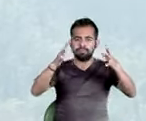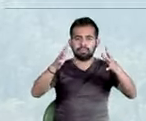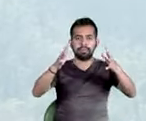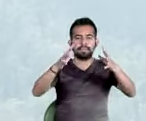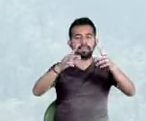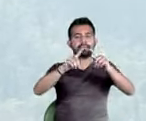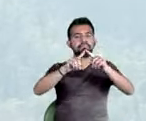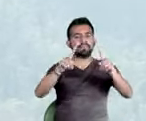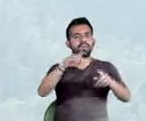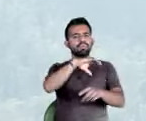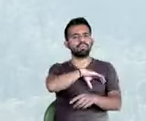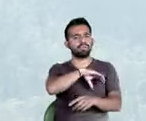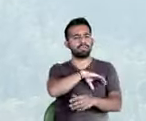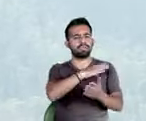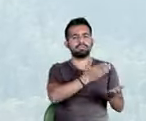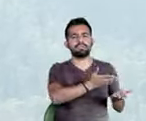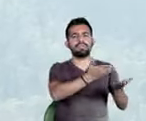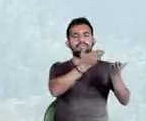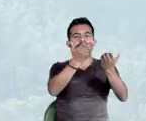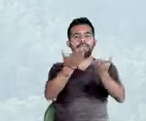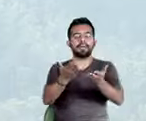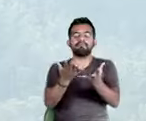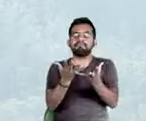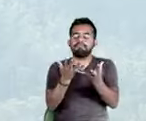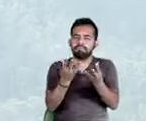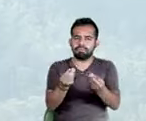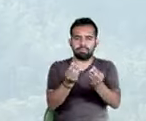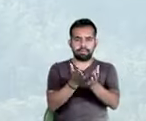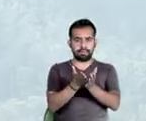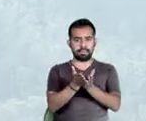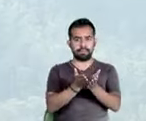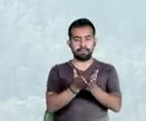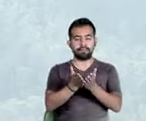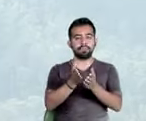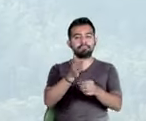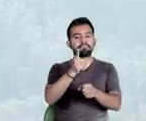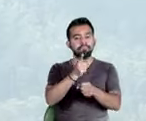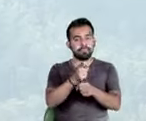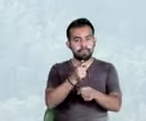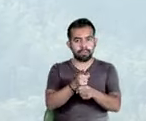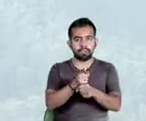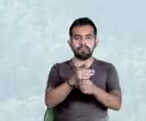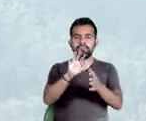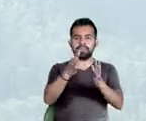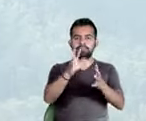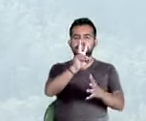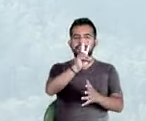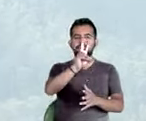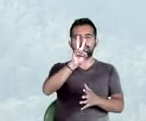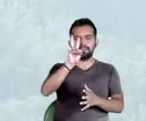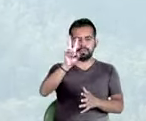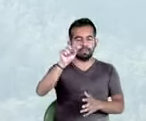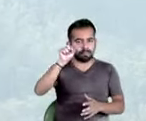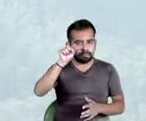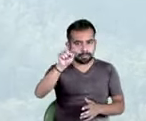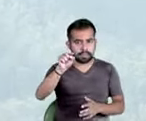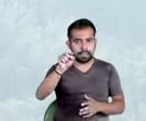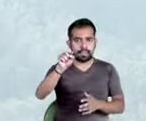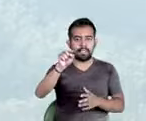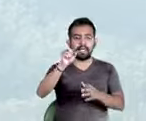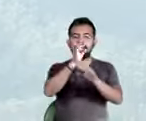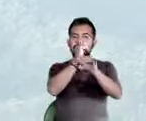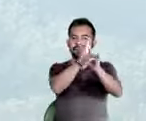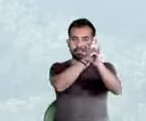de un municipio que entrega una gran cantidad de servicio. Por eso, cerca de 18.000 de esos 22.000 se encuentran en